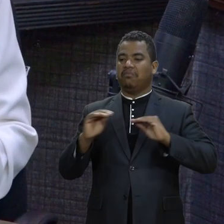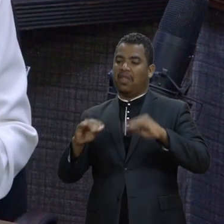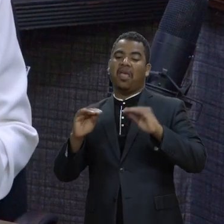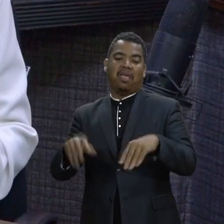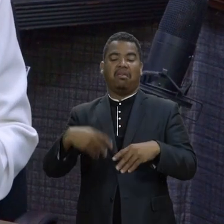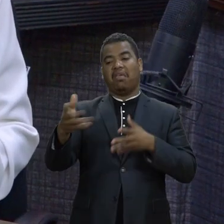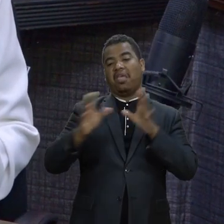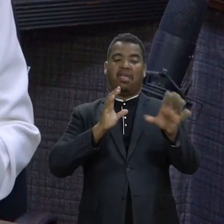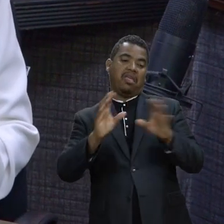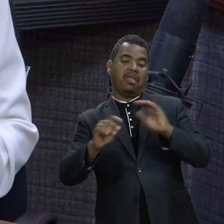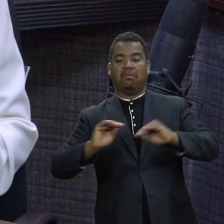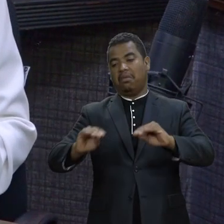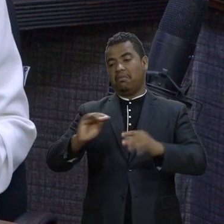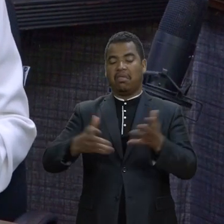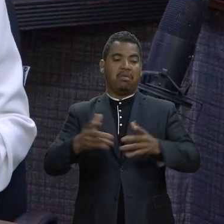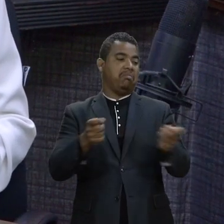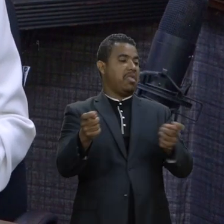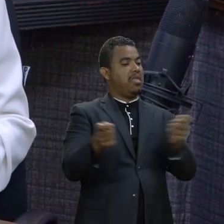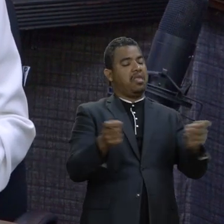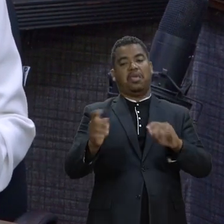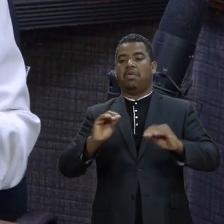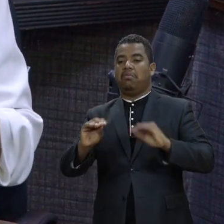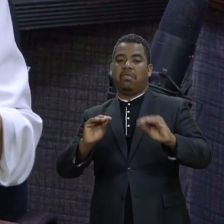joven es muy cómodo. Okay.